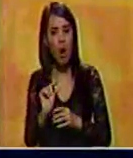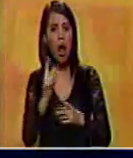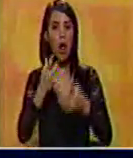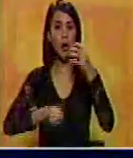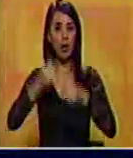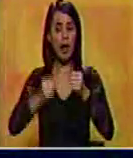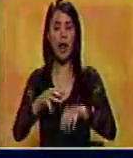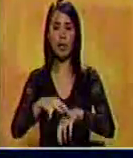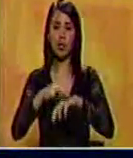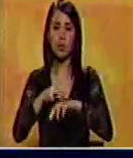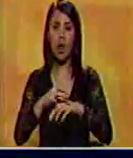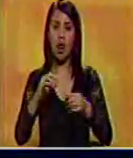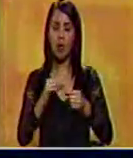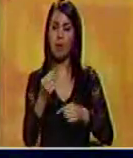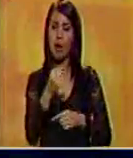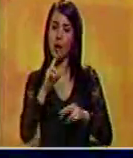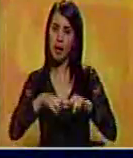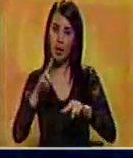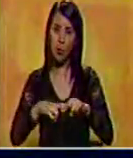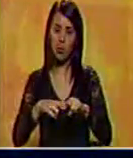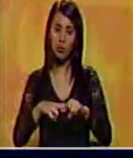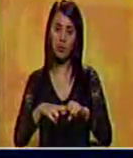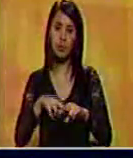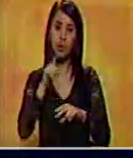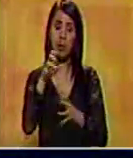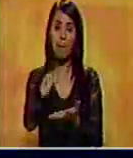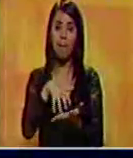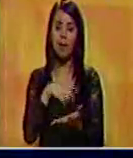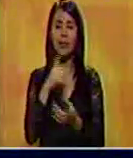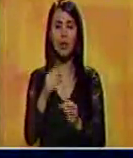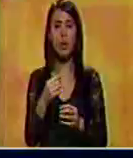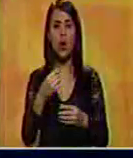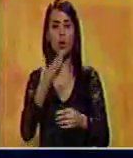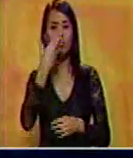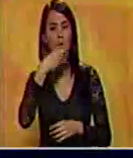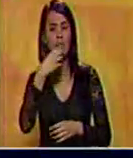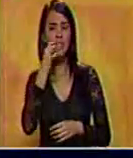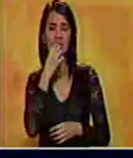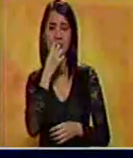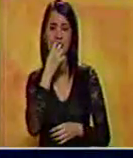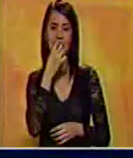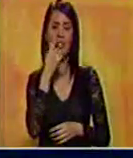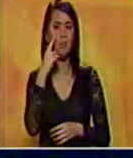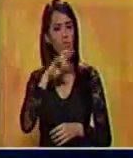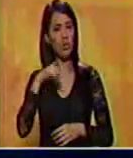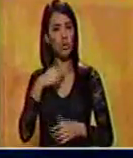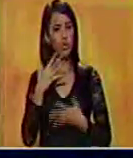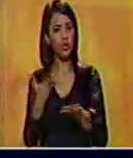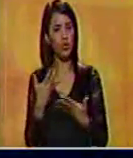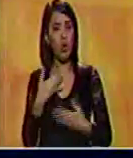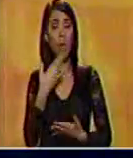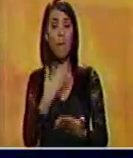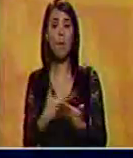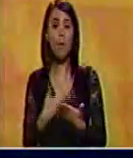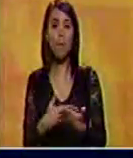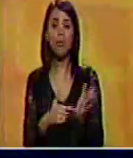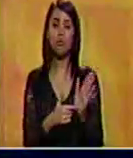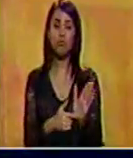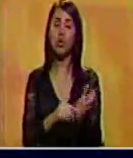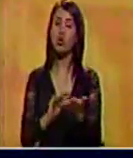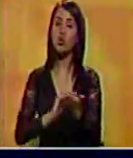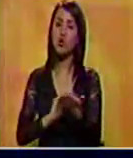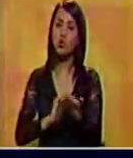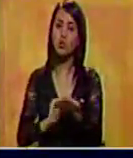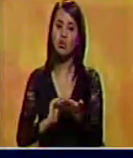estabilizada, que tengamos caraota, que tengamos agricultura vegetal estabilizada. Y por eso es que nosotros proponemos